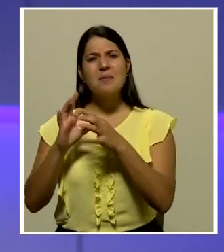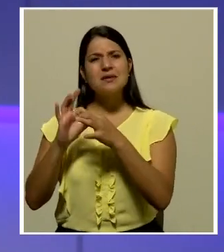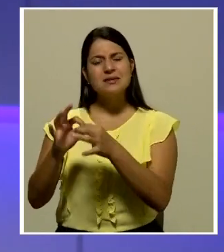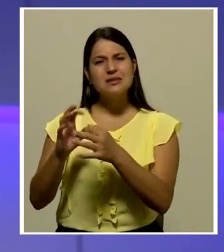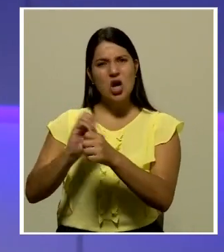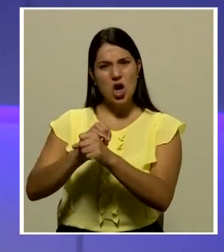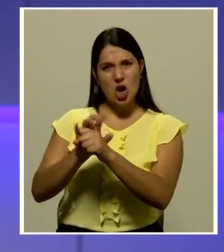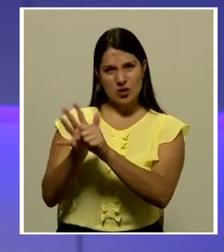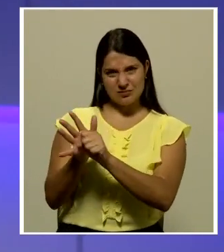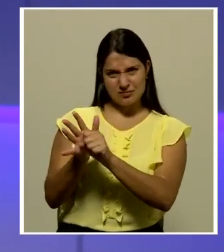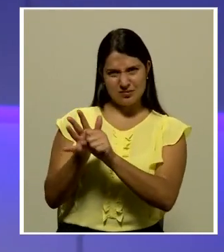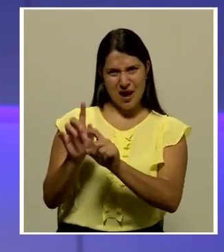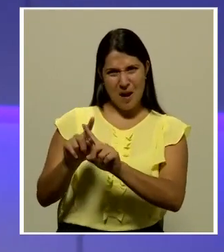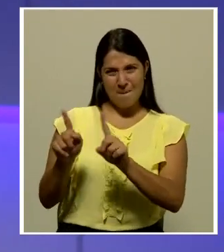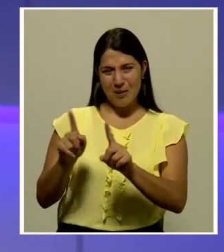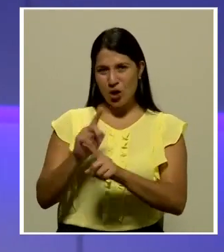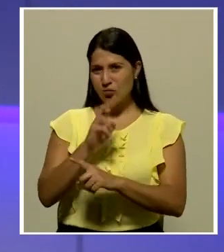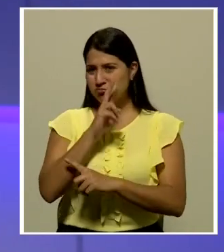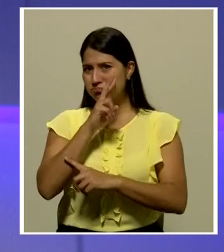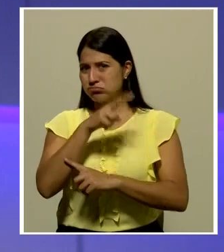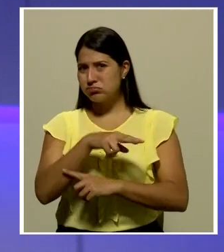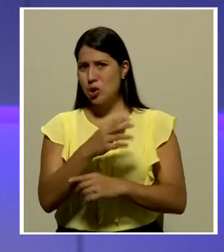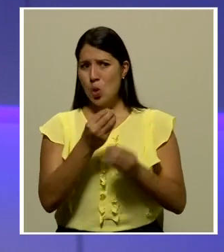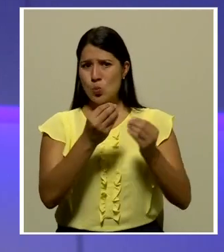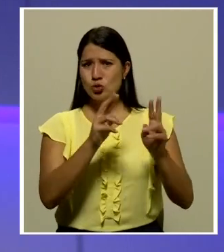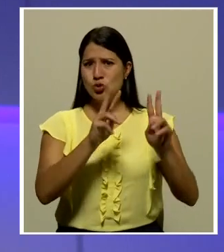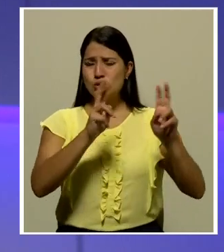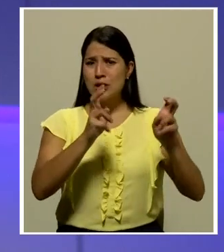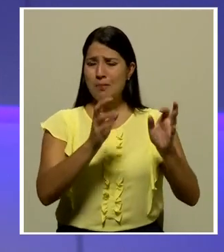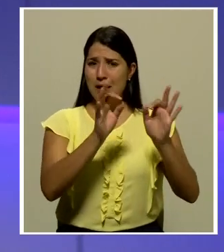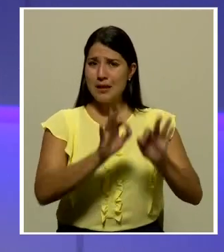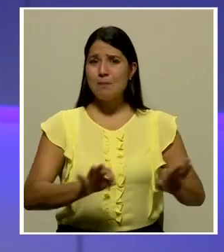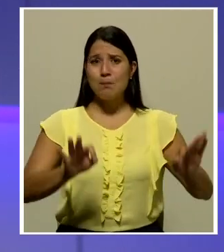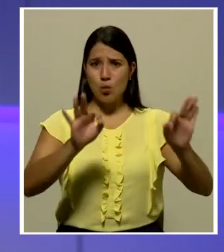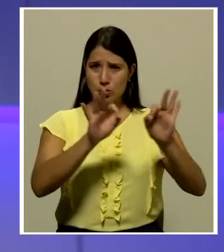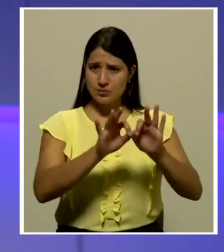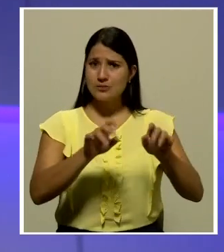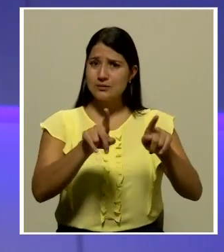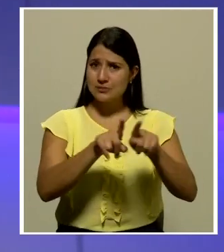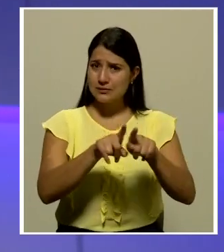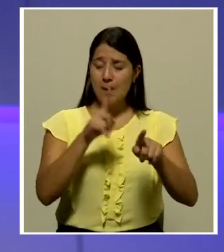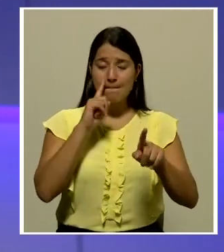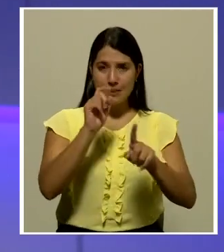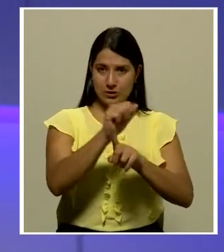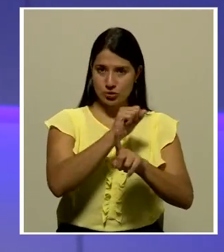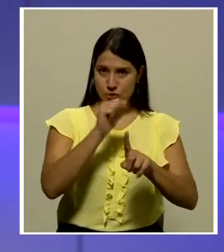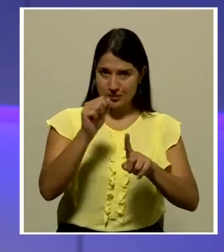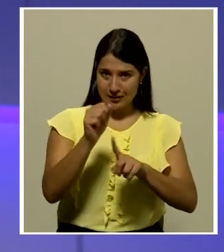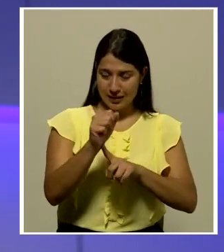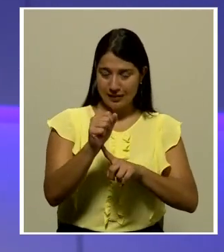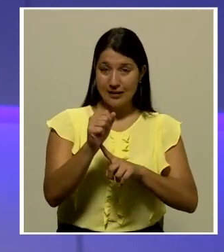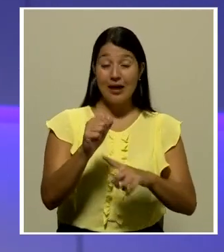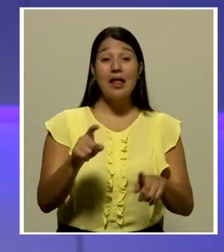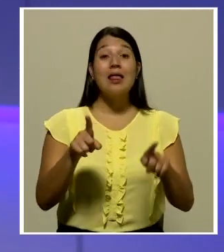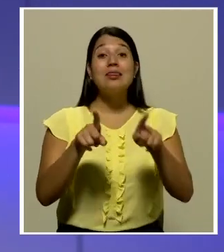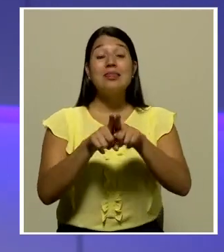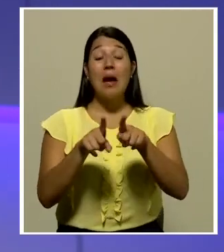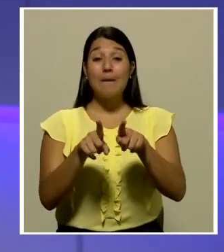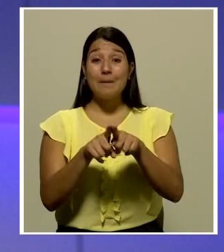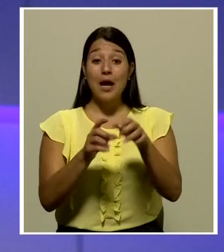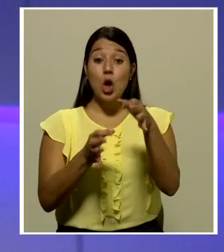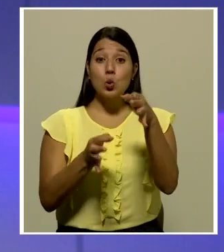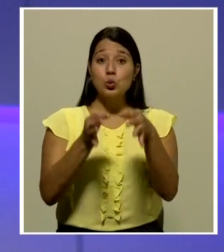público muchos temas de gran importancia para la sociedad. Por otro lado, la justicia y